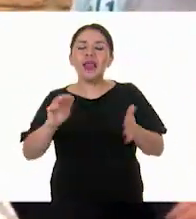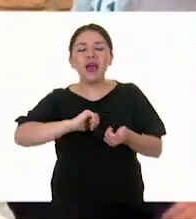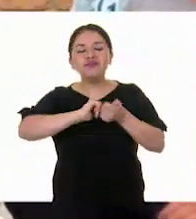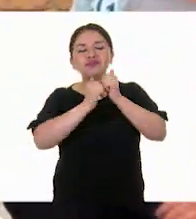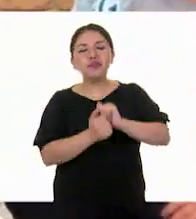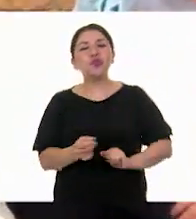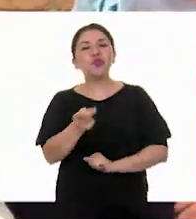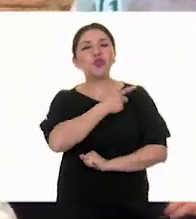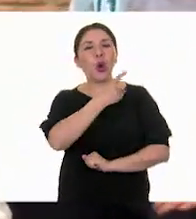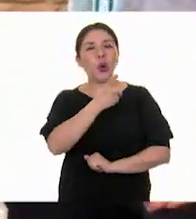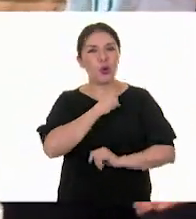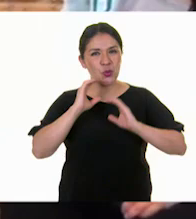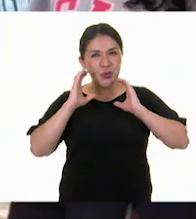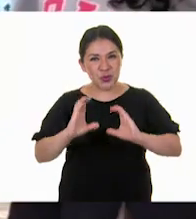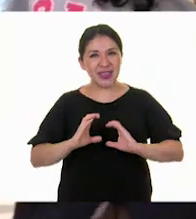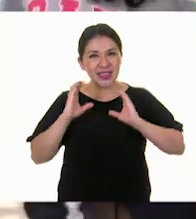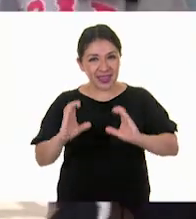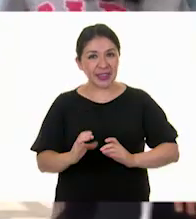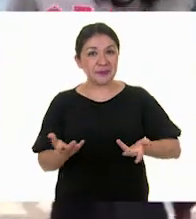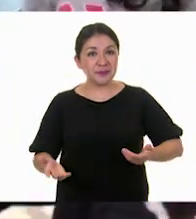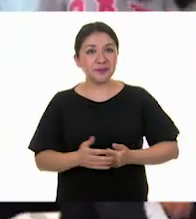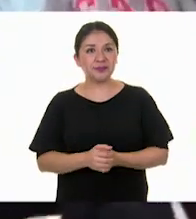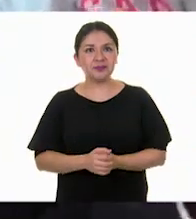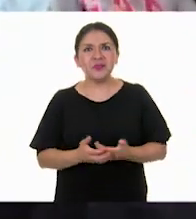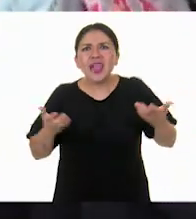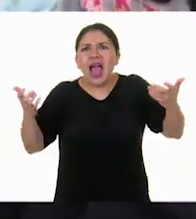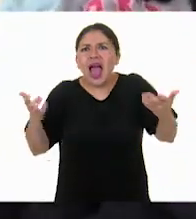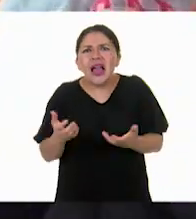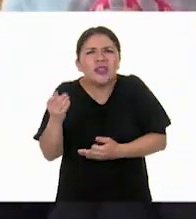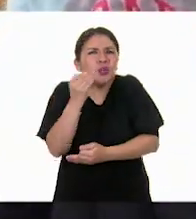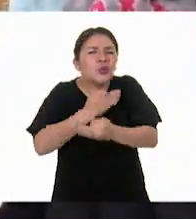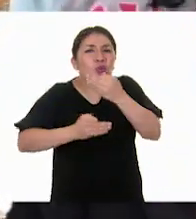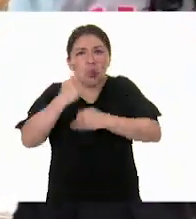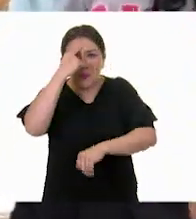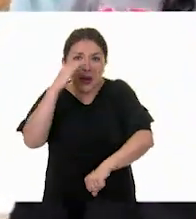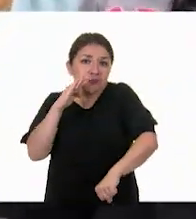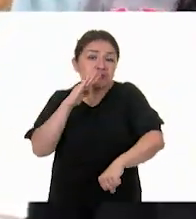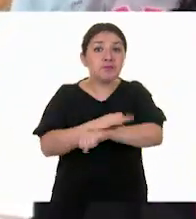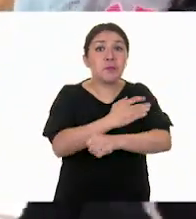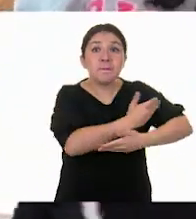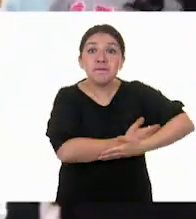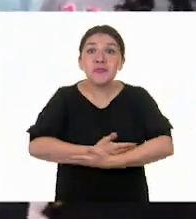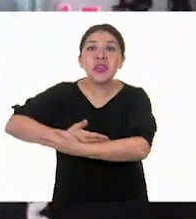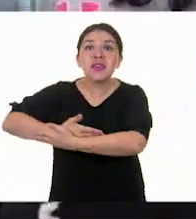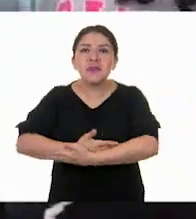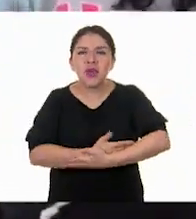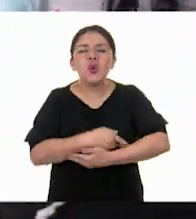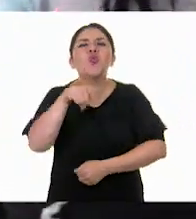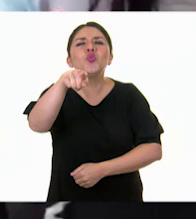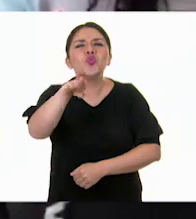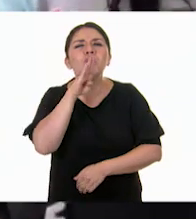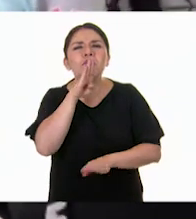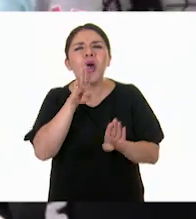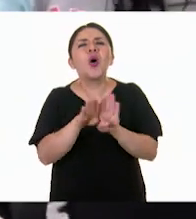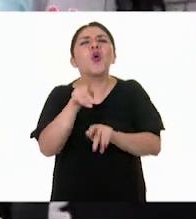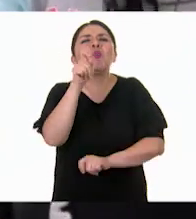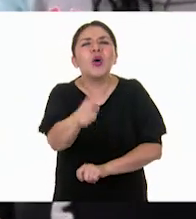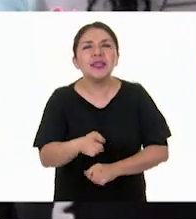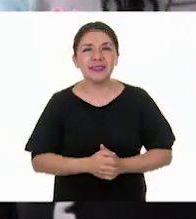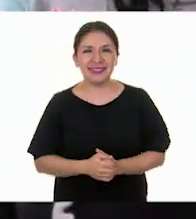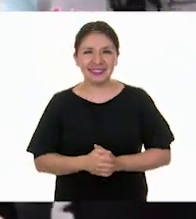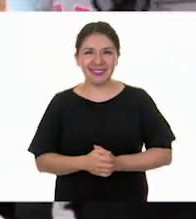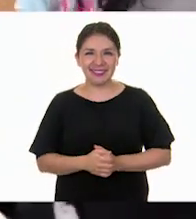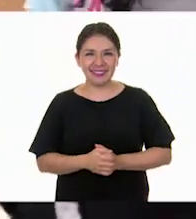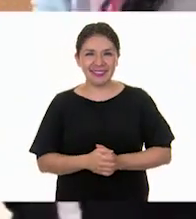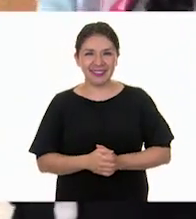cuidarse solos. Hacen cualquier cosa por ellos. ¿Cómo es tu mamá?